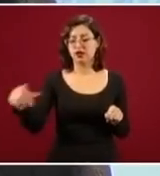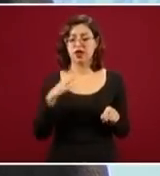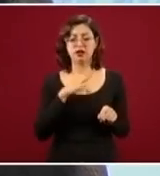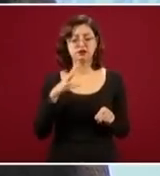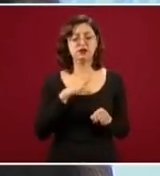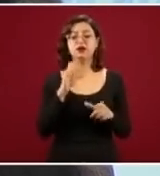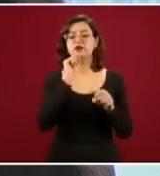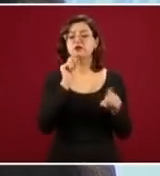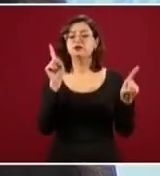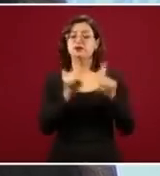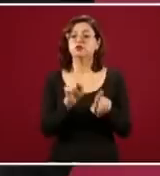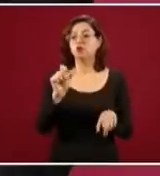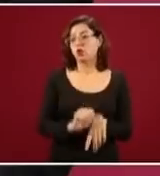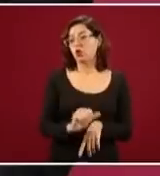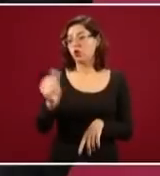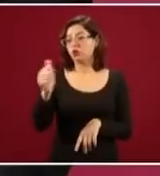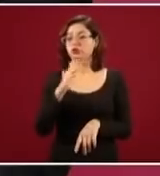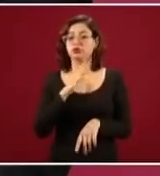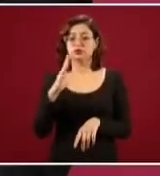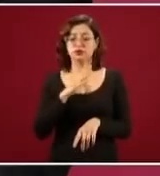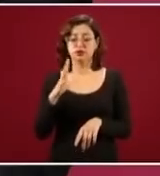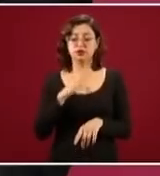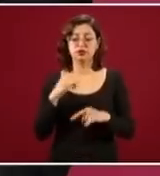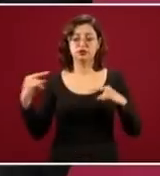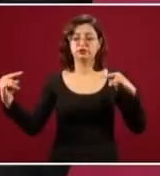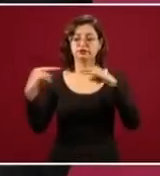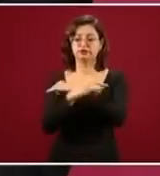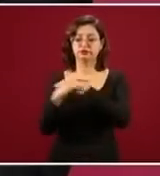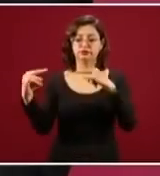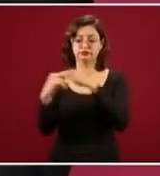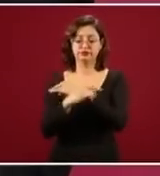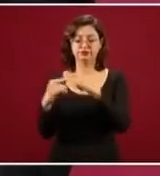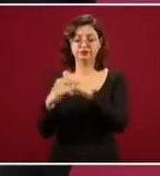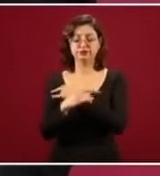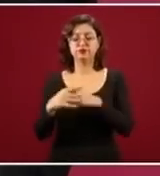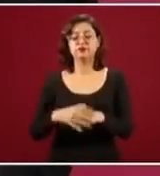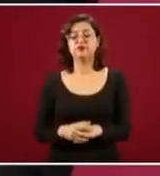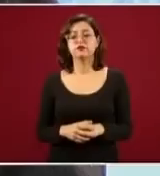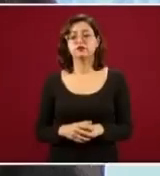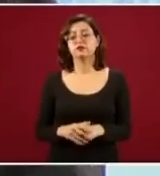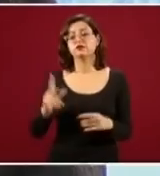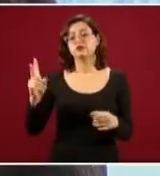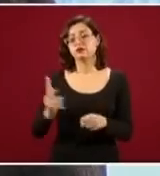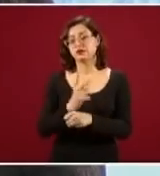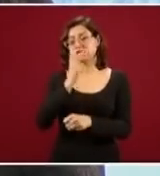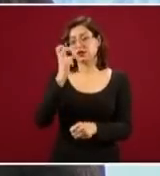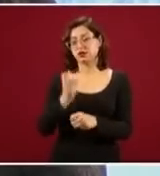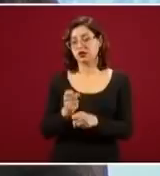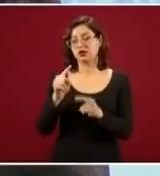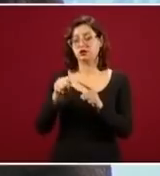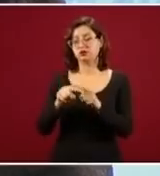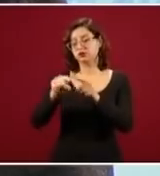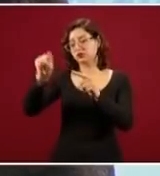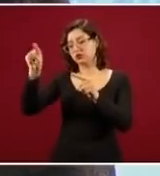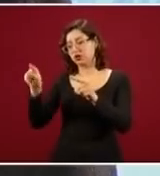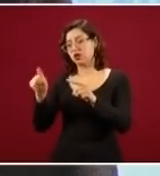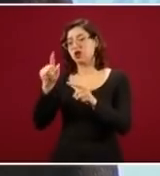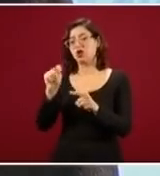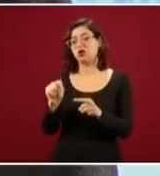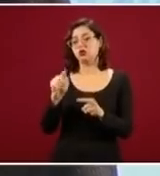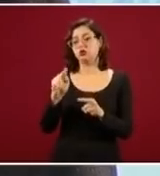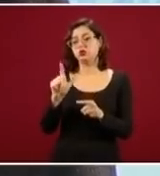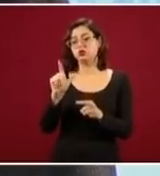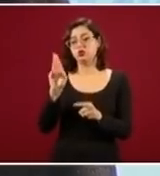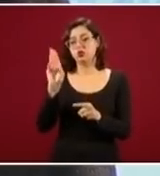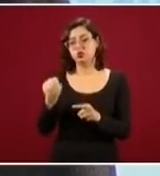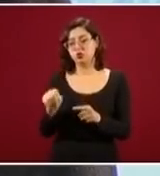centro de la carretera el ferrocarril. La segunda fase, la que va de Tulum hacia Chetumal y de Chetumal